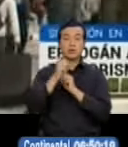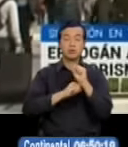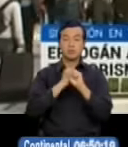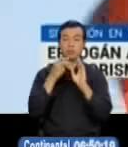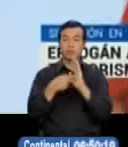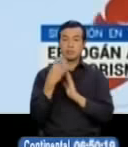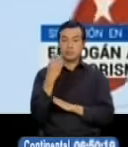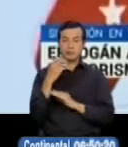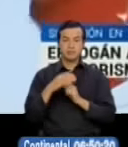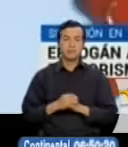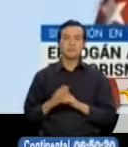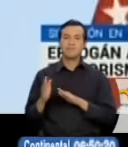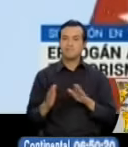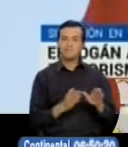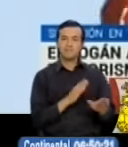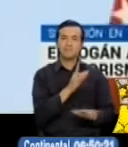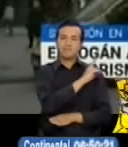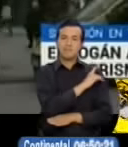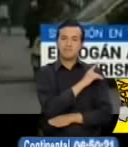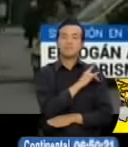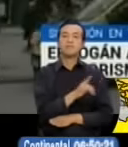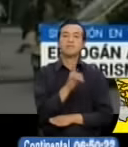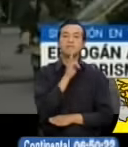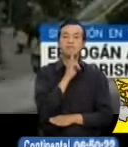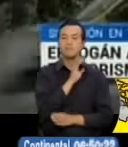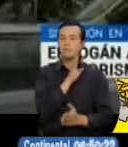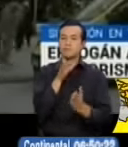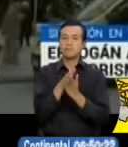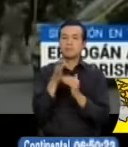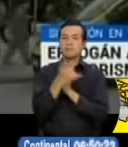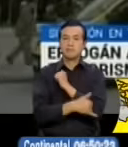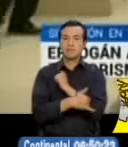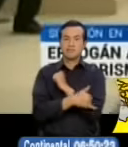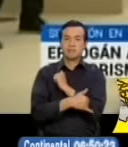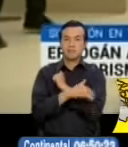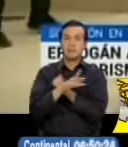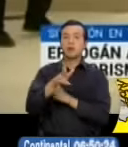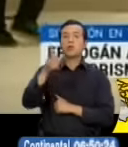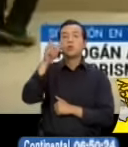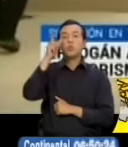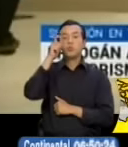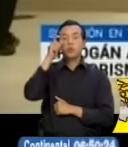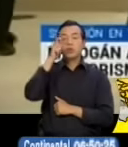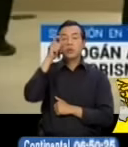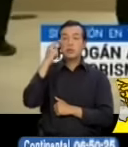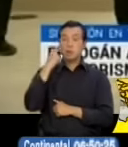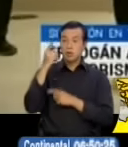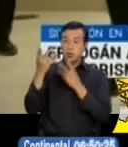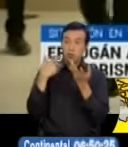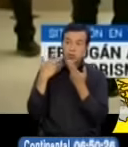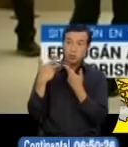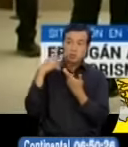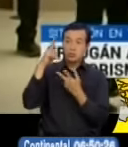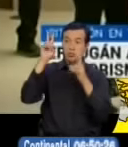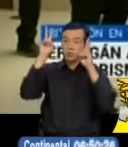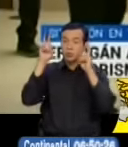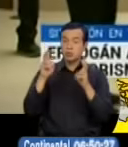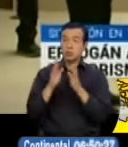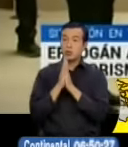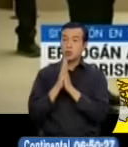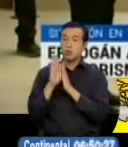Una delegación del Departamento de Justicia de Estados Unidos llegó a Ankara, capital de Turquía, para mantener conversaciones sobre la solicitud de